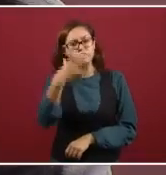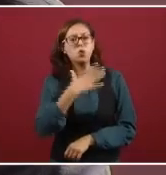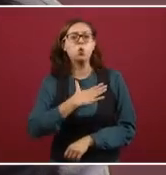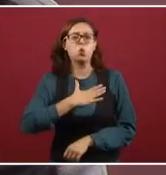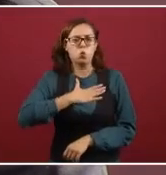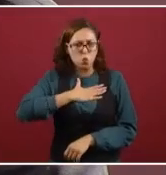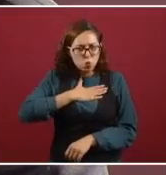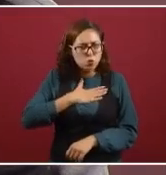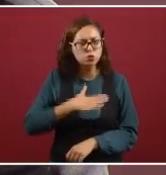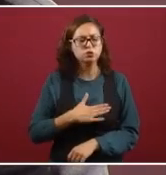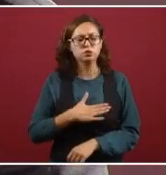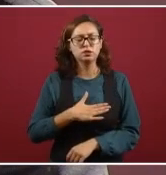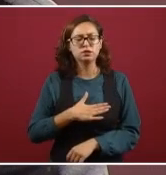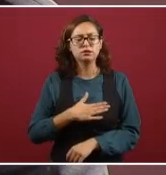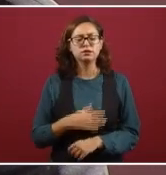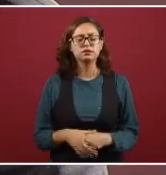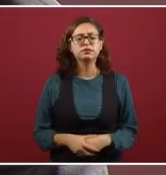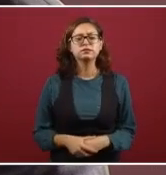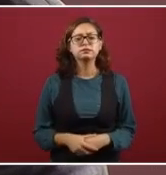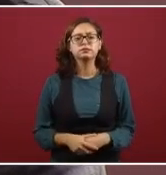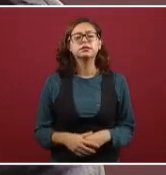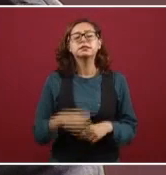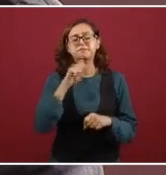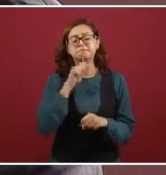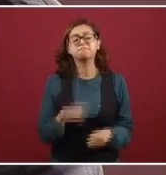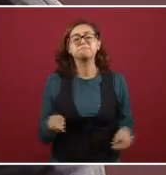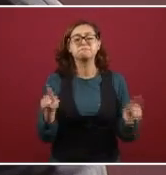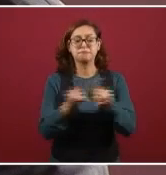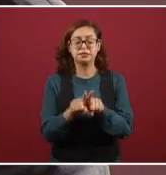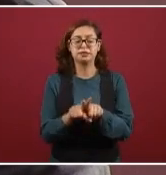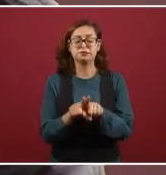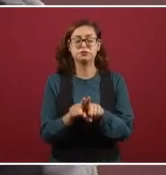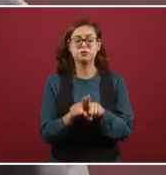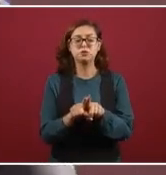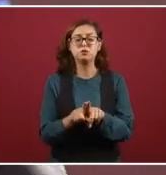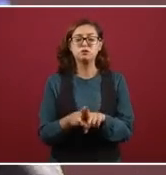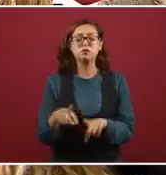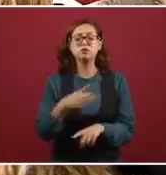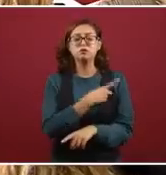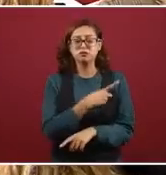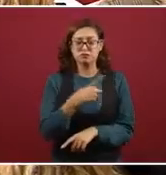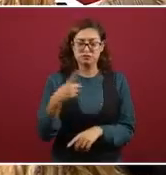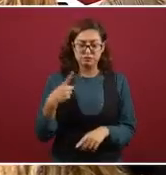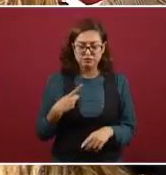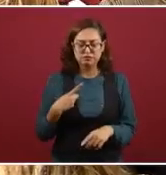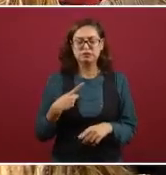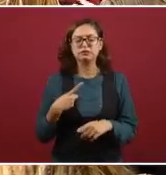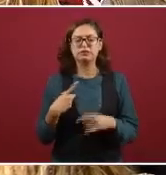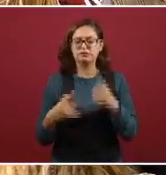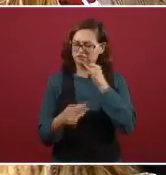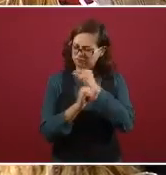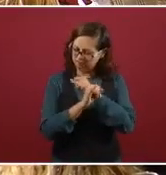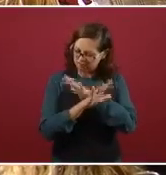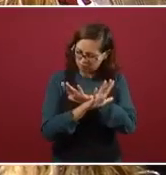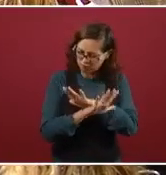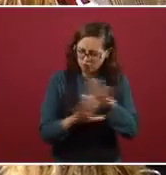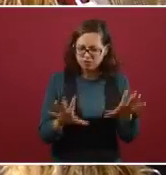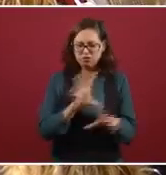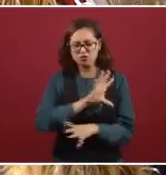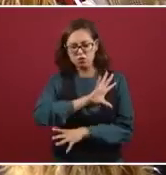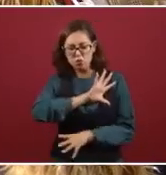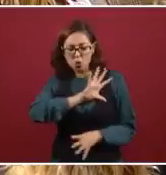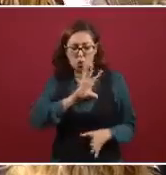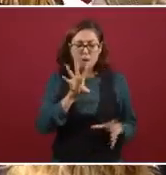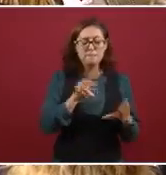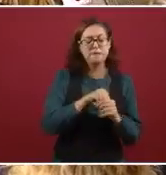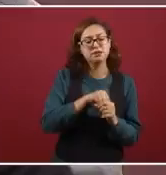Y también se debe participar y se debe tener la información para respaldar a las